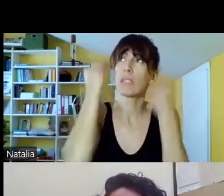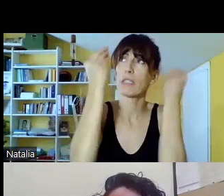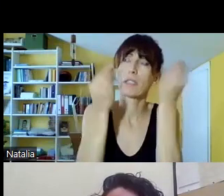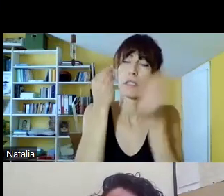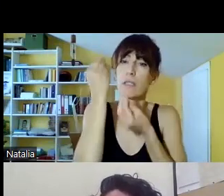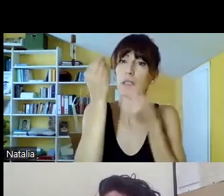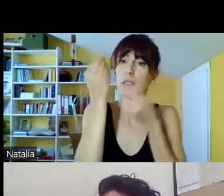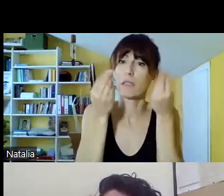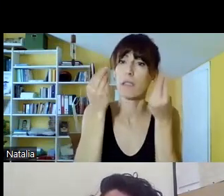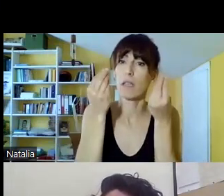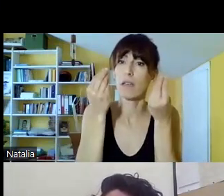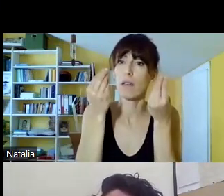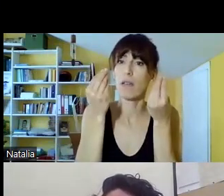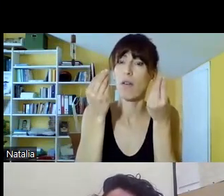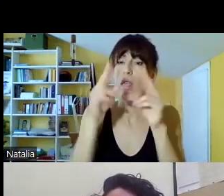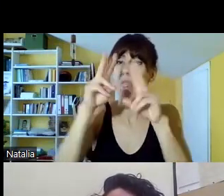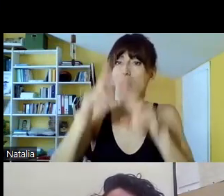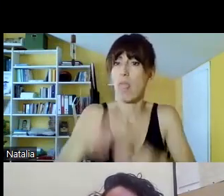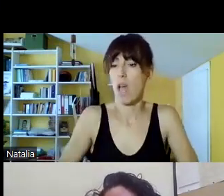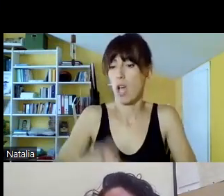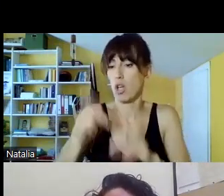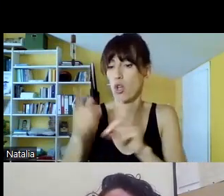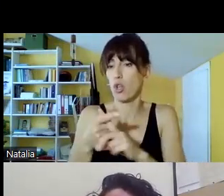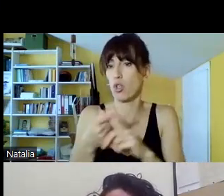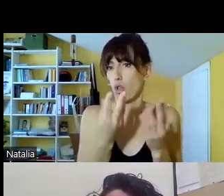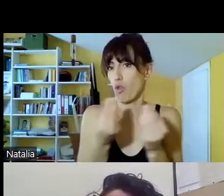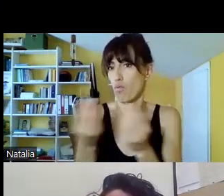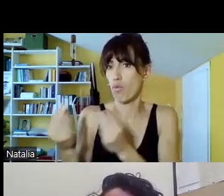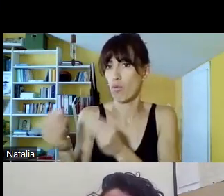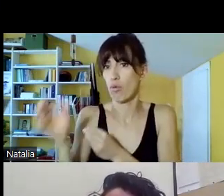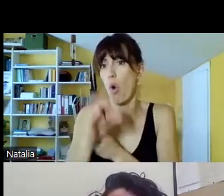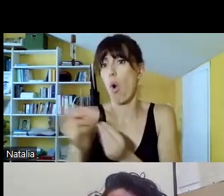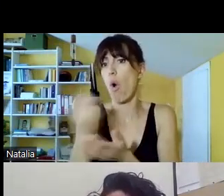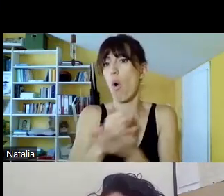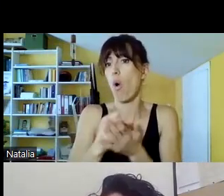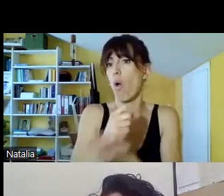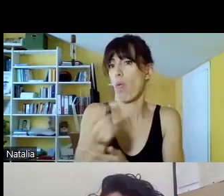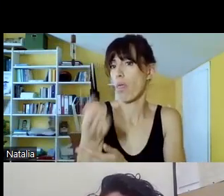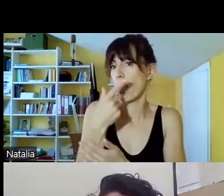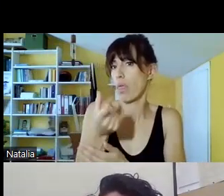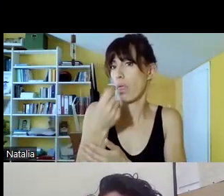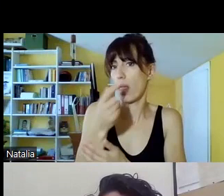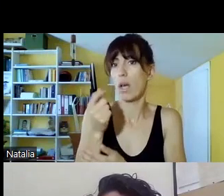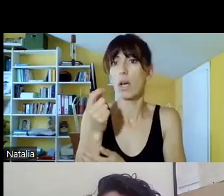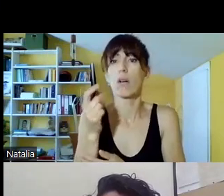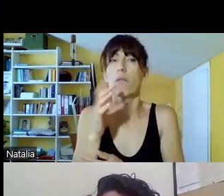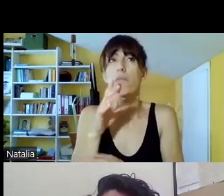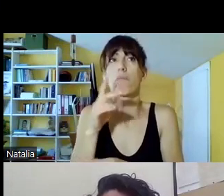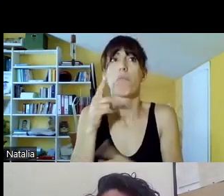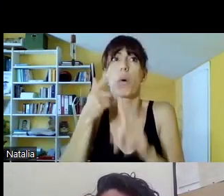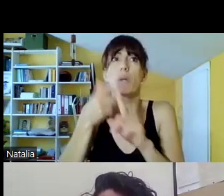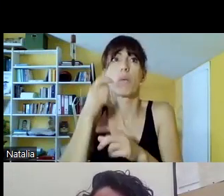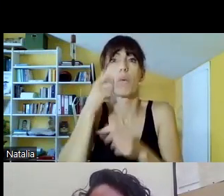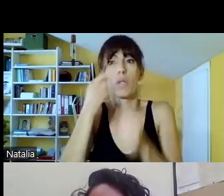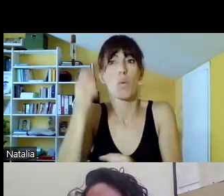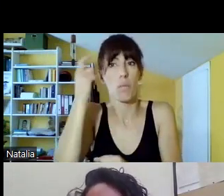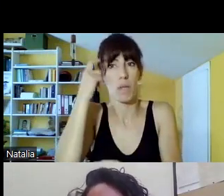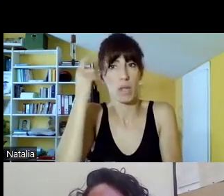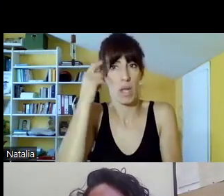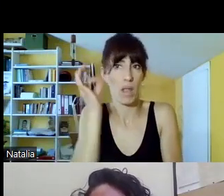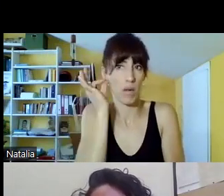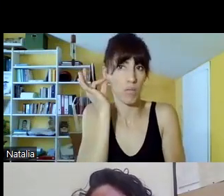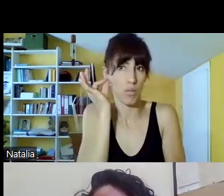un exceso de diagnóstico o medicalización de la salud mental de las mujeres. Y bueno,